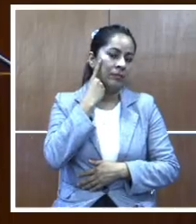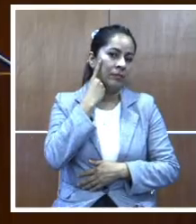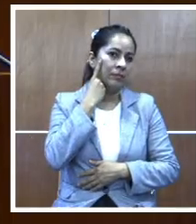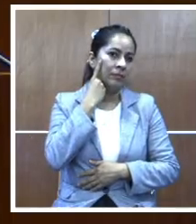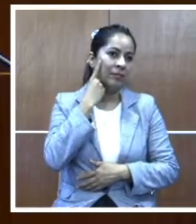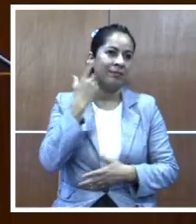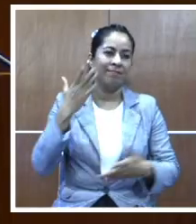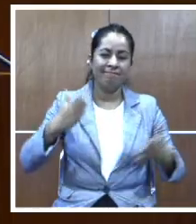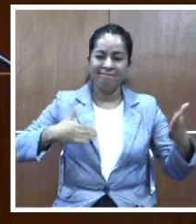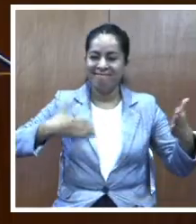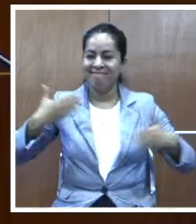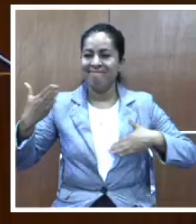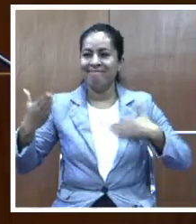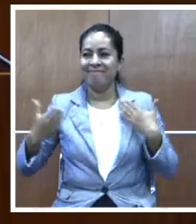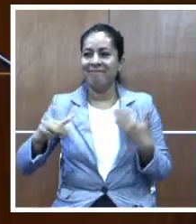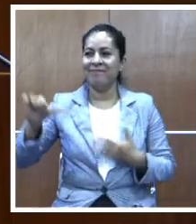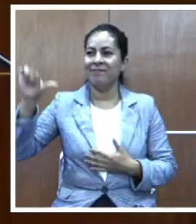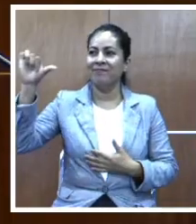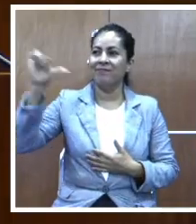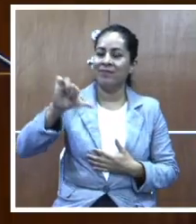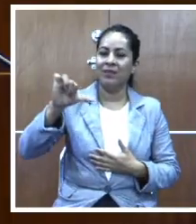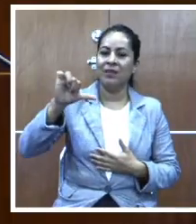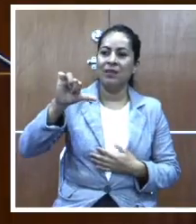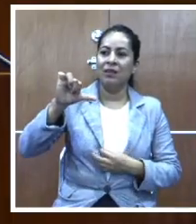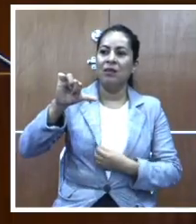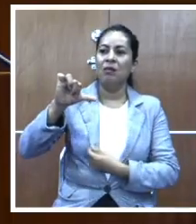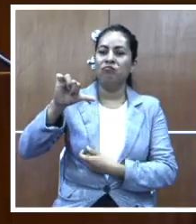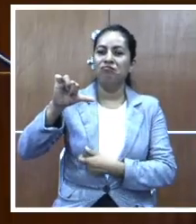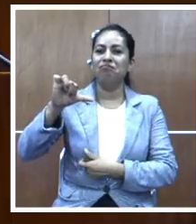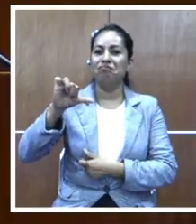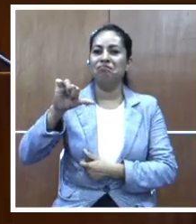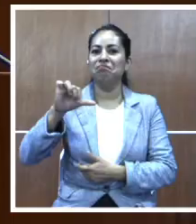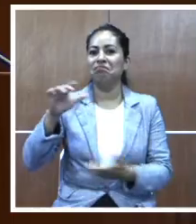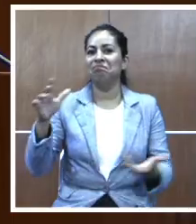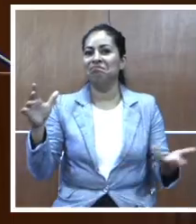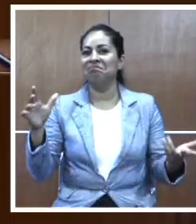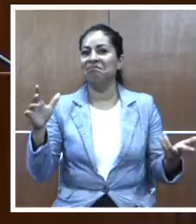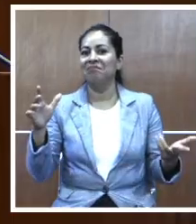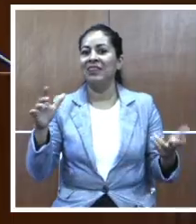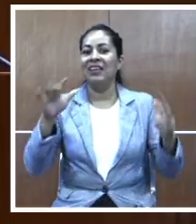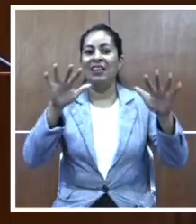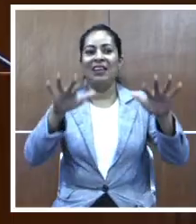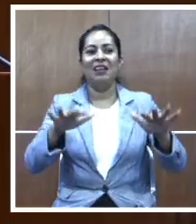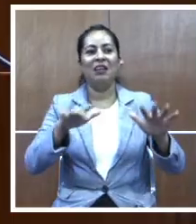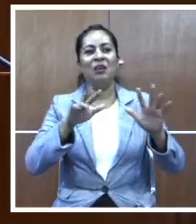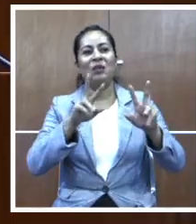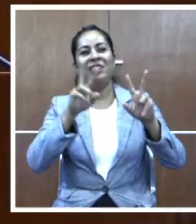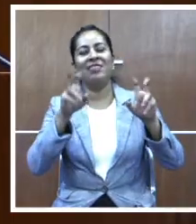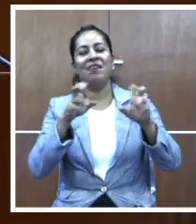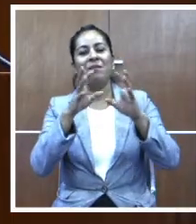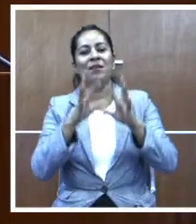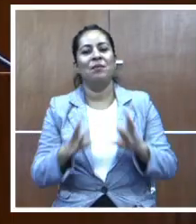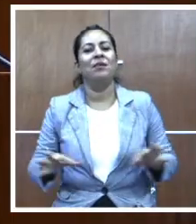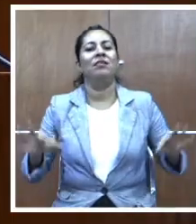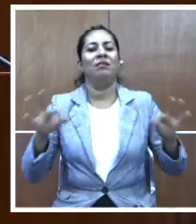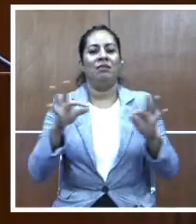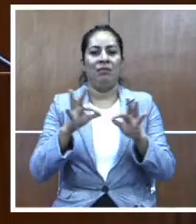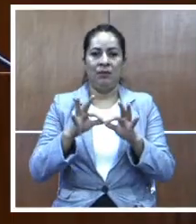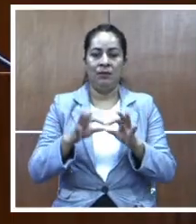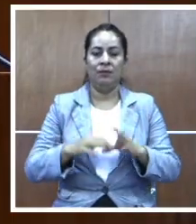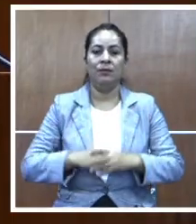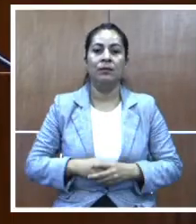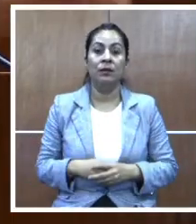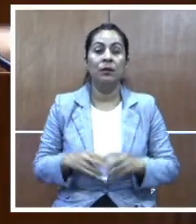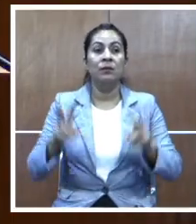celebro mucho que hoy se ponga sobre esta plenaria un tema tan importante.